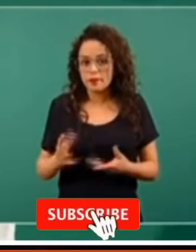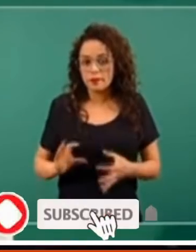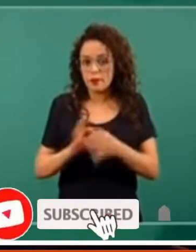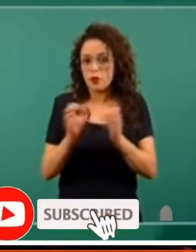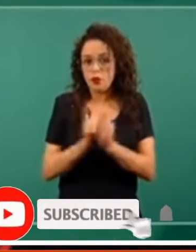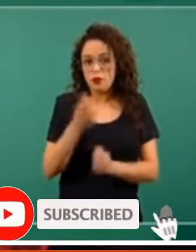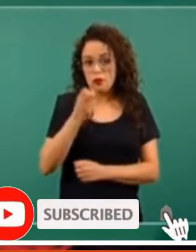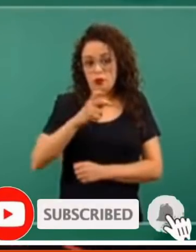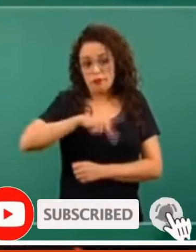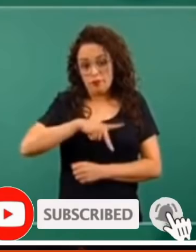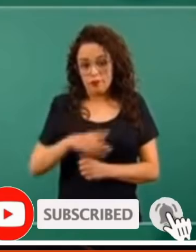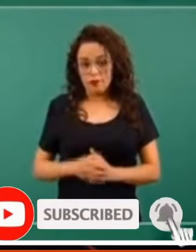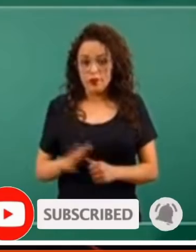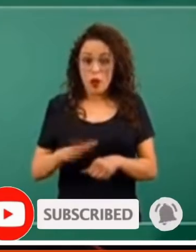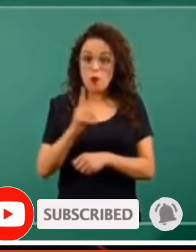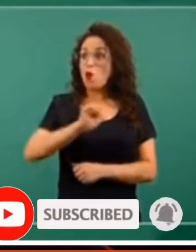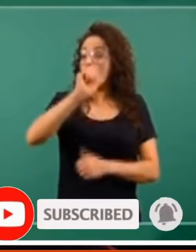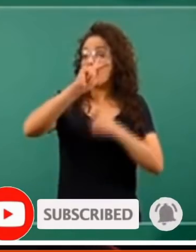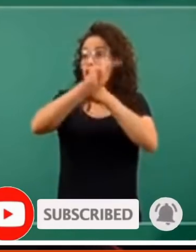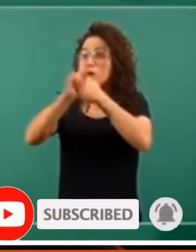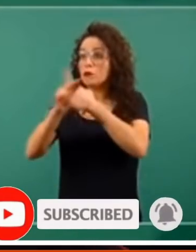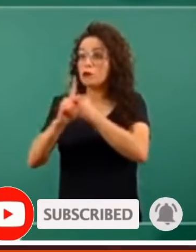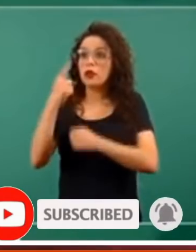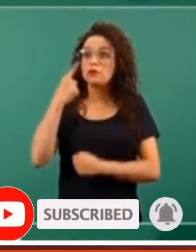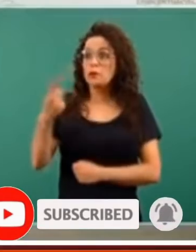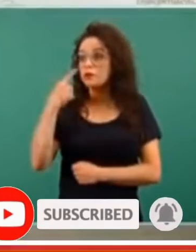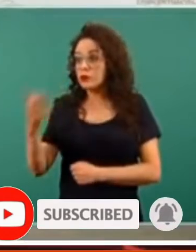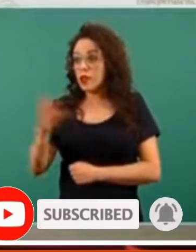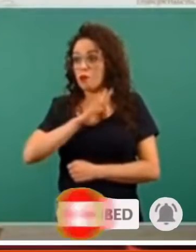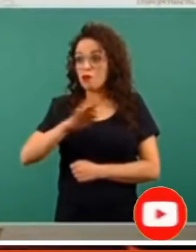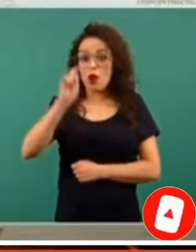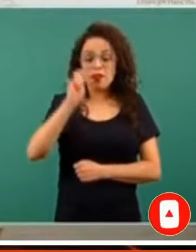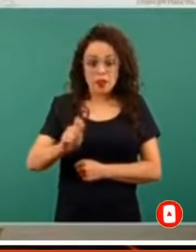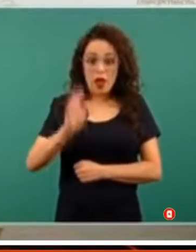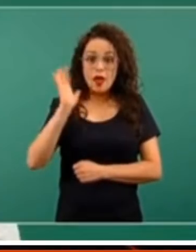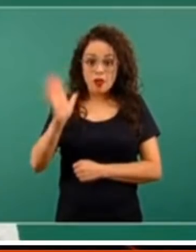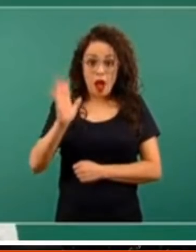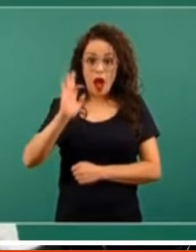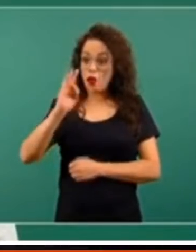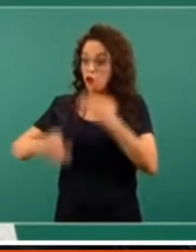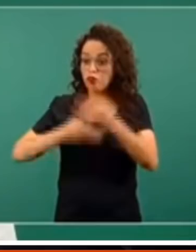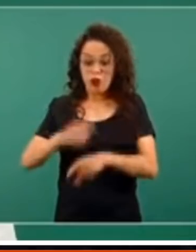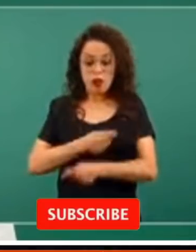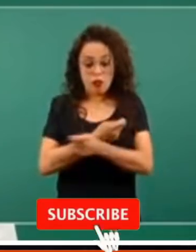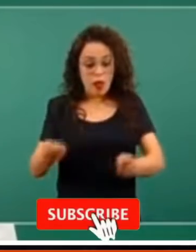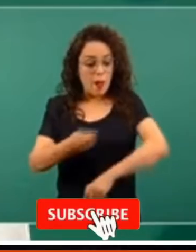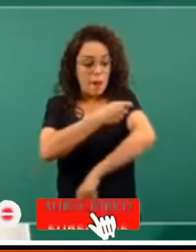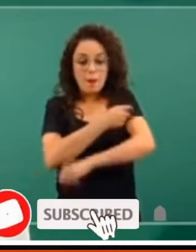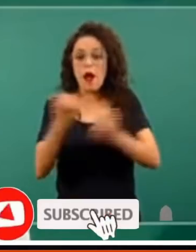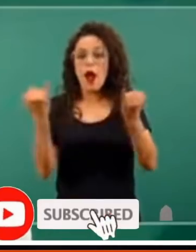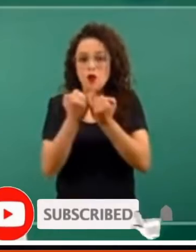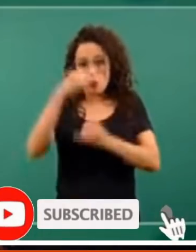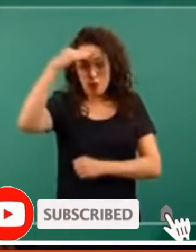deseablemente otros países logren coberturas universales de vacunación como pretendemos lograrlo en